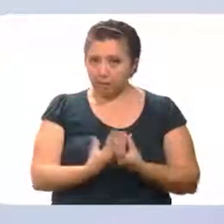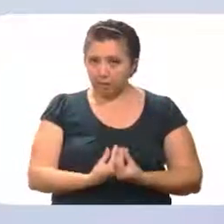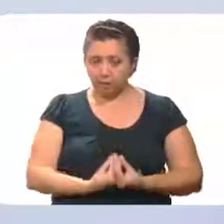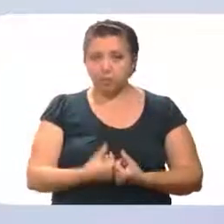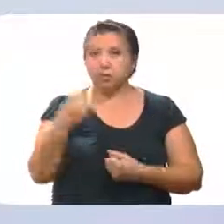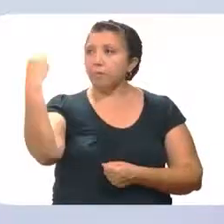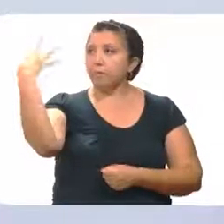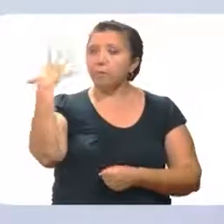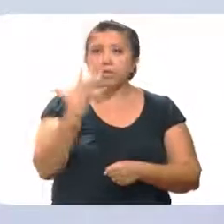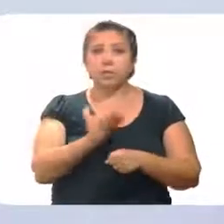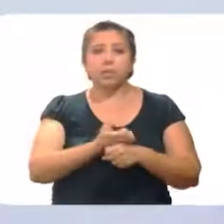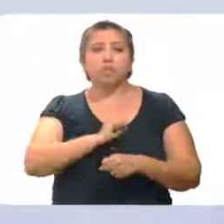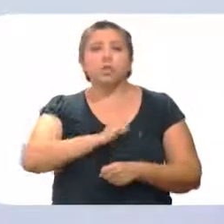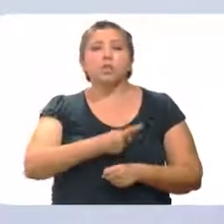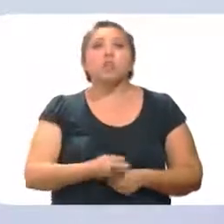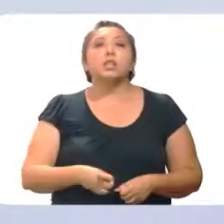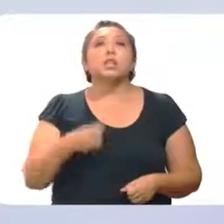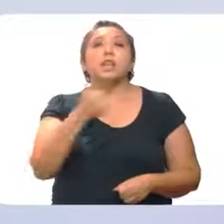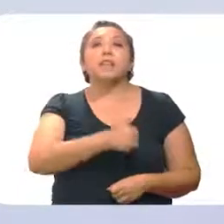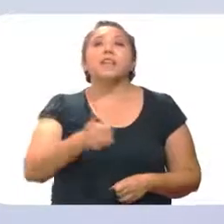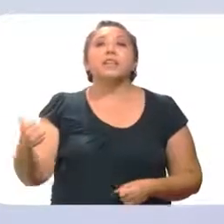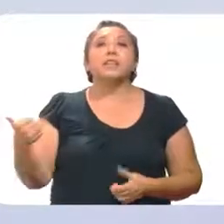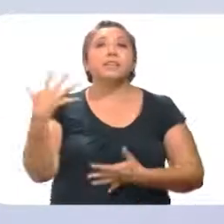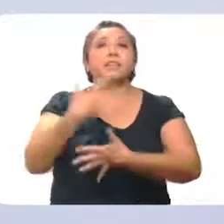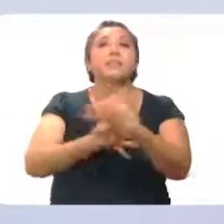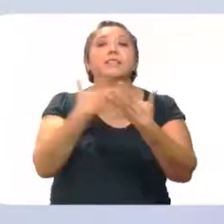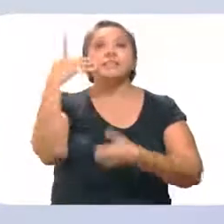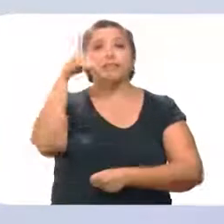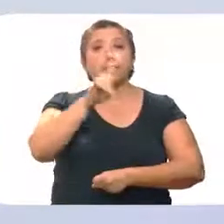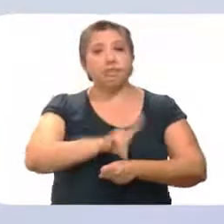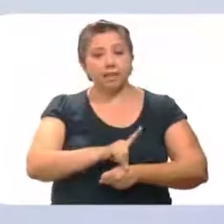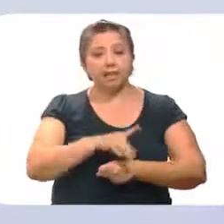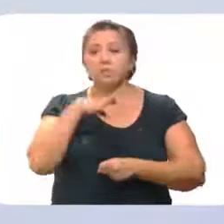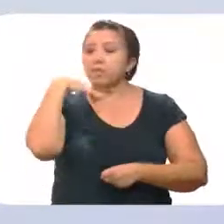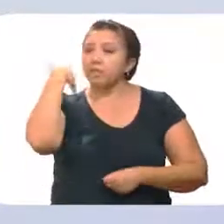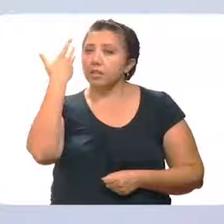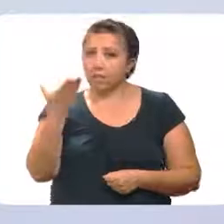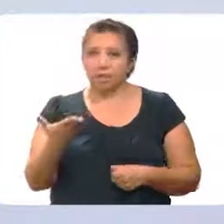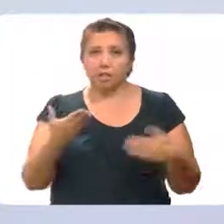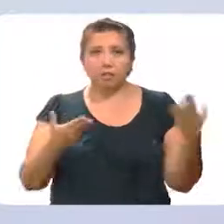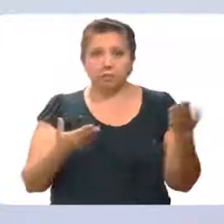informado, el semáforo estatal de salud se va a dar a conocer cada 15 días, con